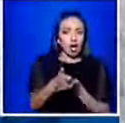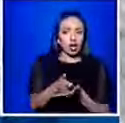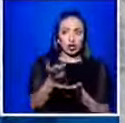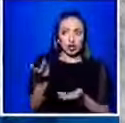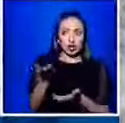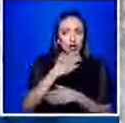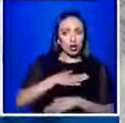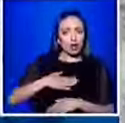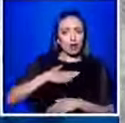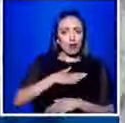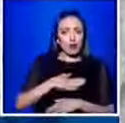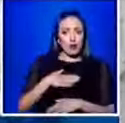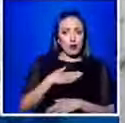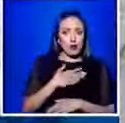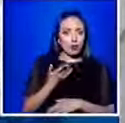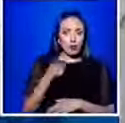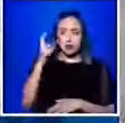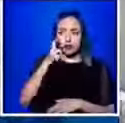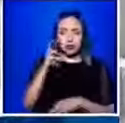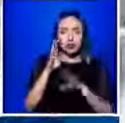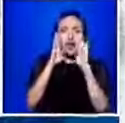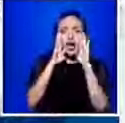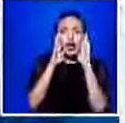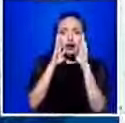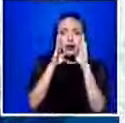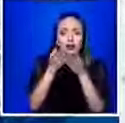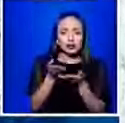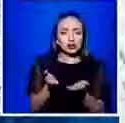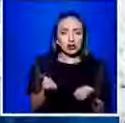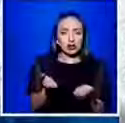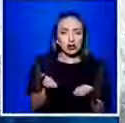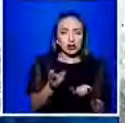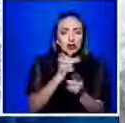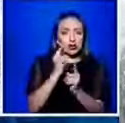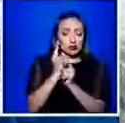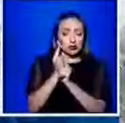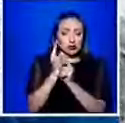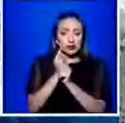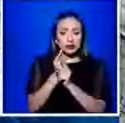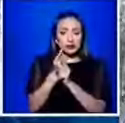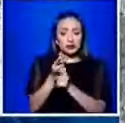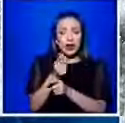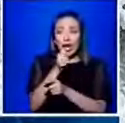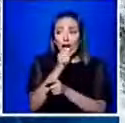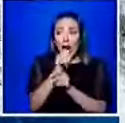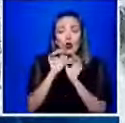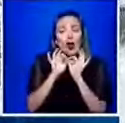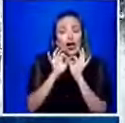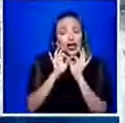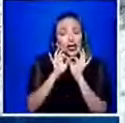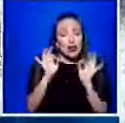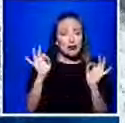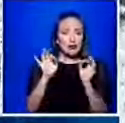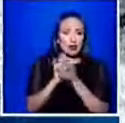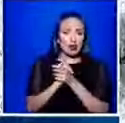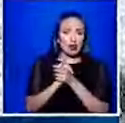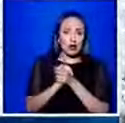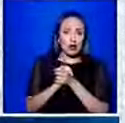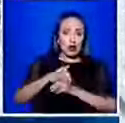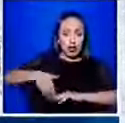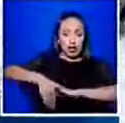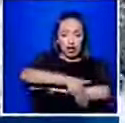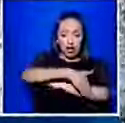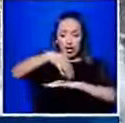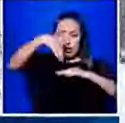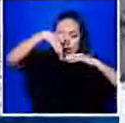que corresponden y que vengan a atendernos en realidad, porque es un desperdicio de agua, hundimiento de calle,